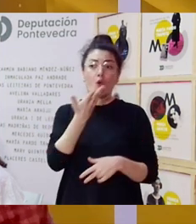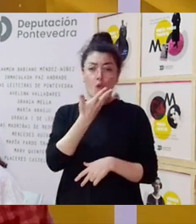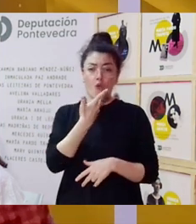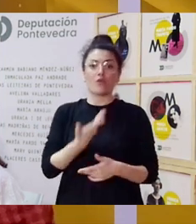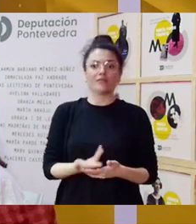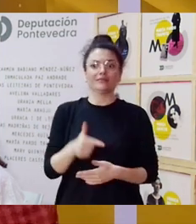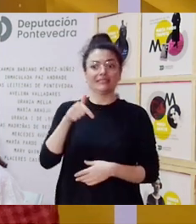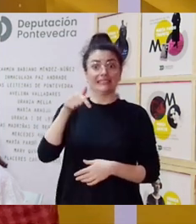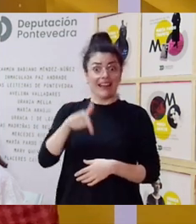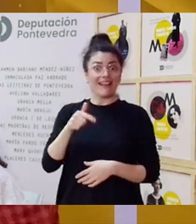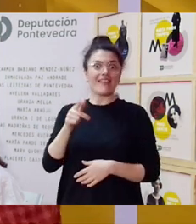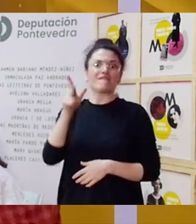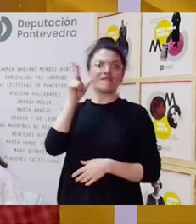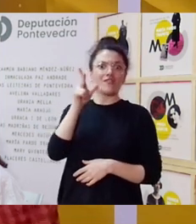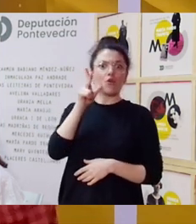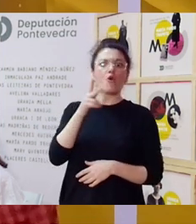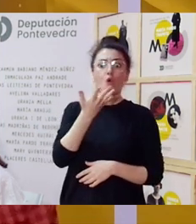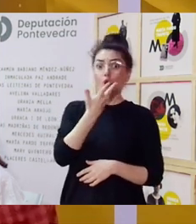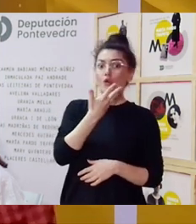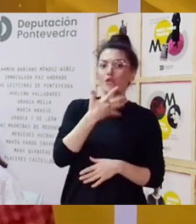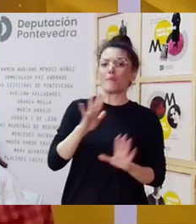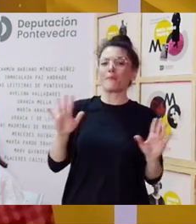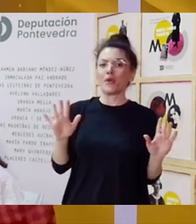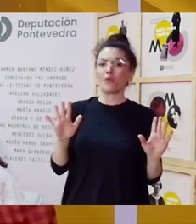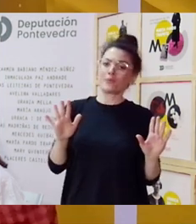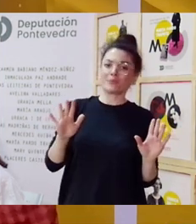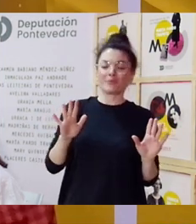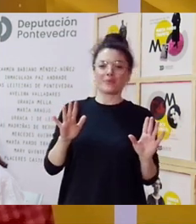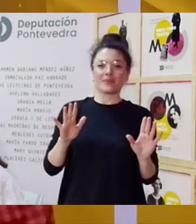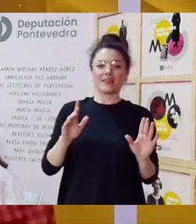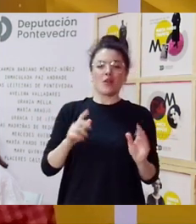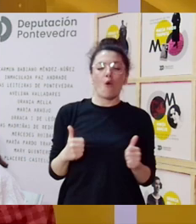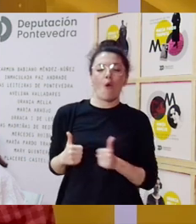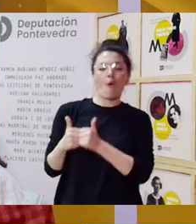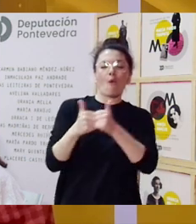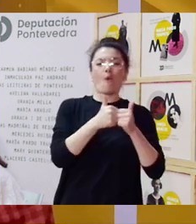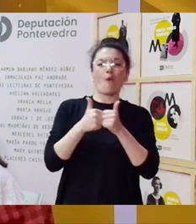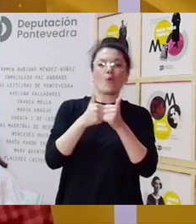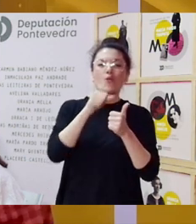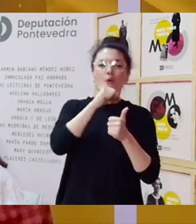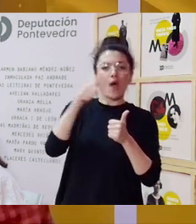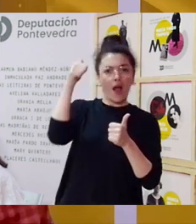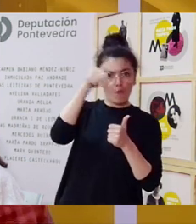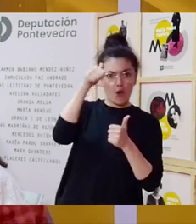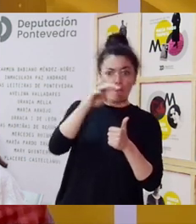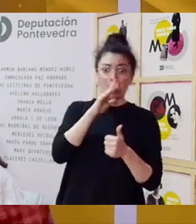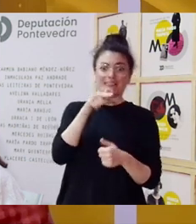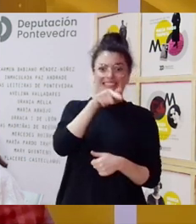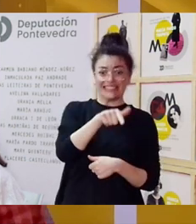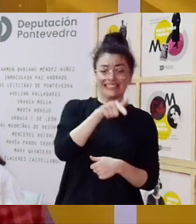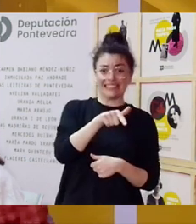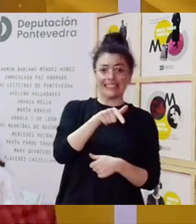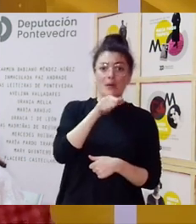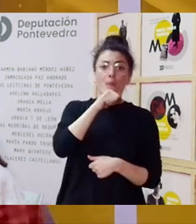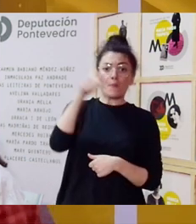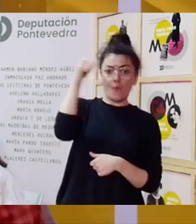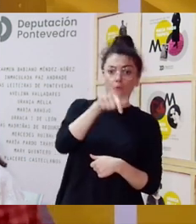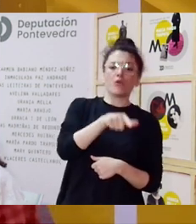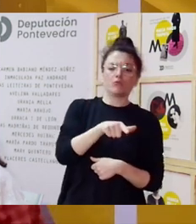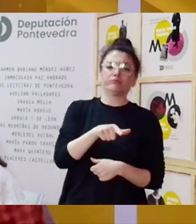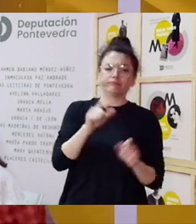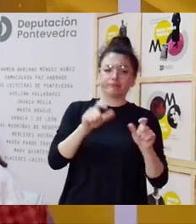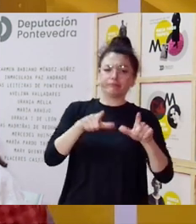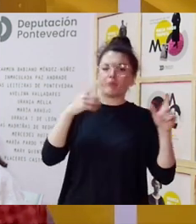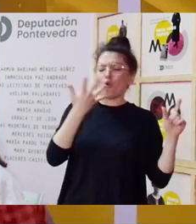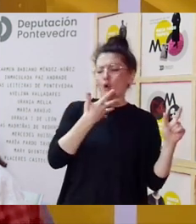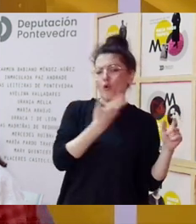aquí en Vigo, coñecida, pero asombrado meu avó. Porque meu avó en Vigo sí que era moi coñecido.